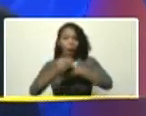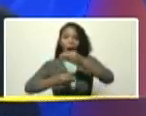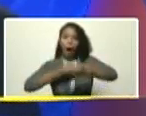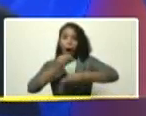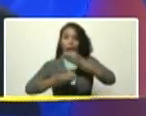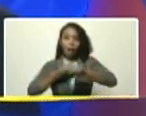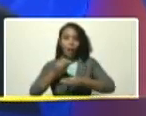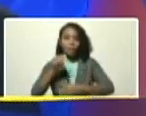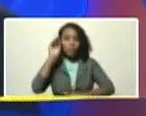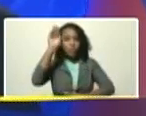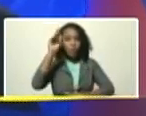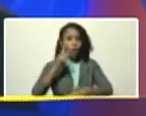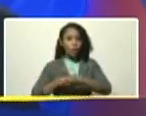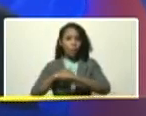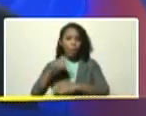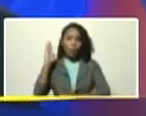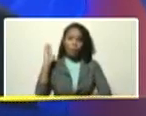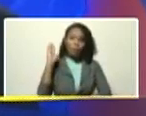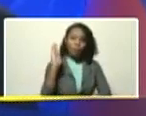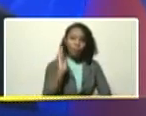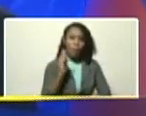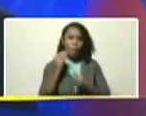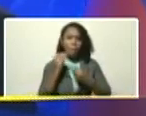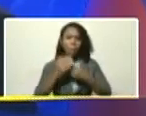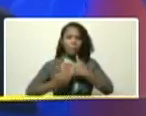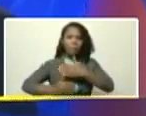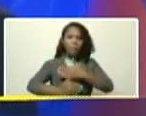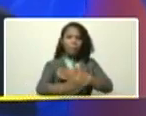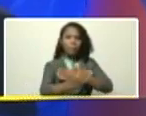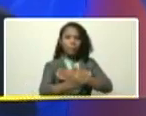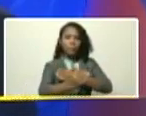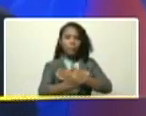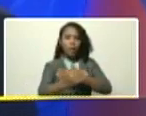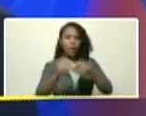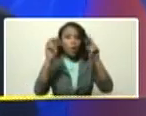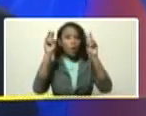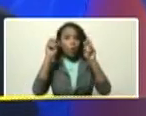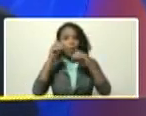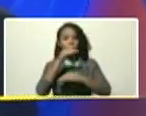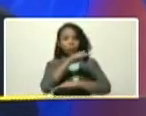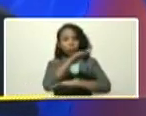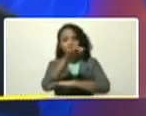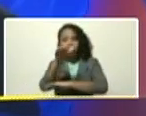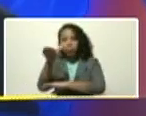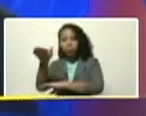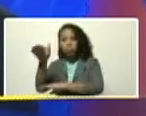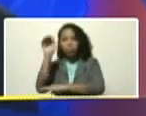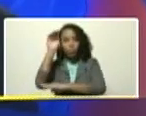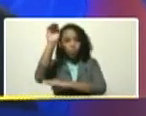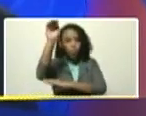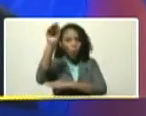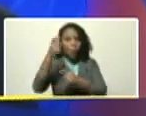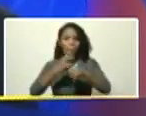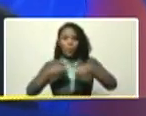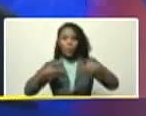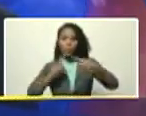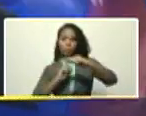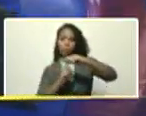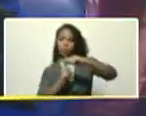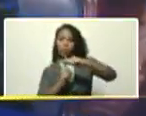en los tiempos venideros, para avanzar en los nuevos horizontes, hacia nuevos horizontes de prosperidad,